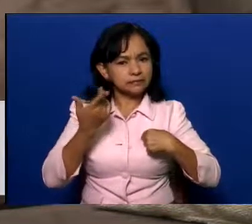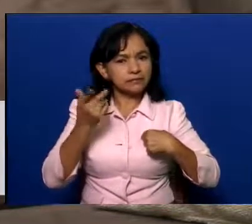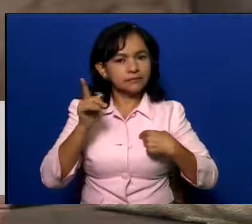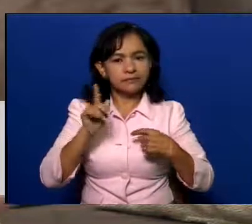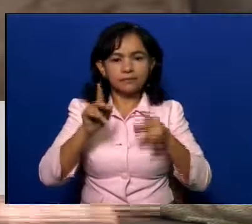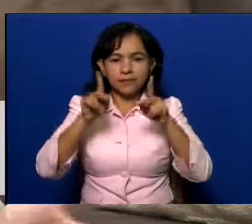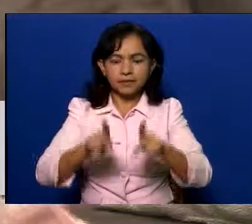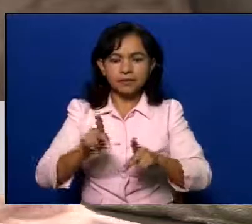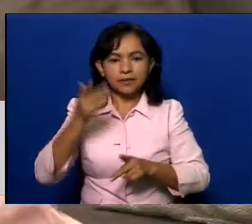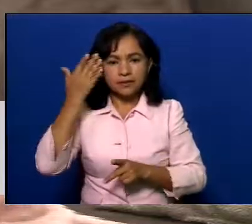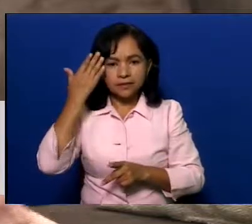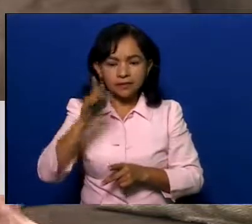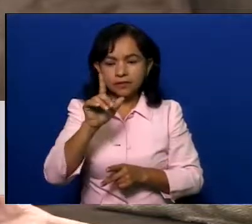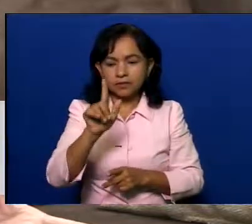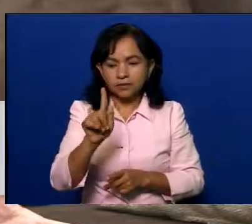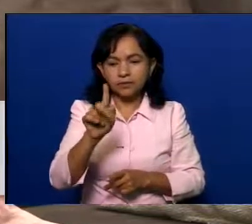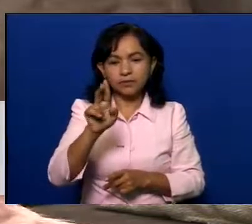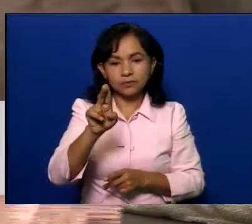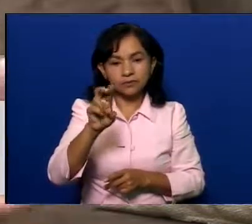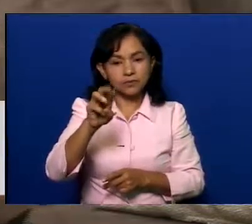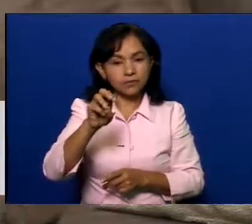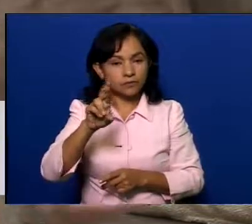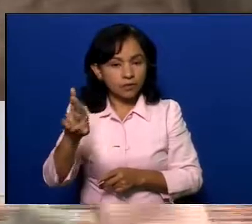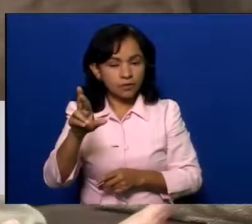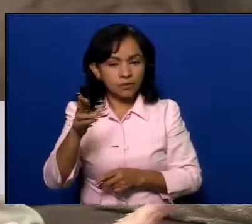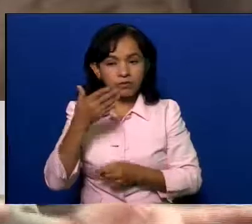gente, porque también hay tumores que se forman pero